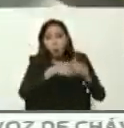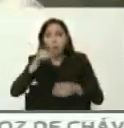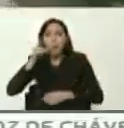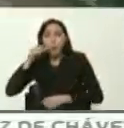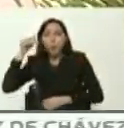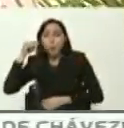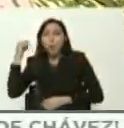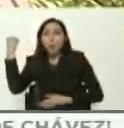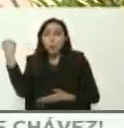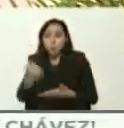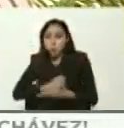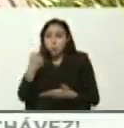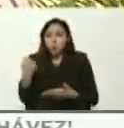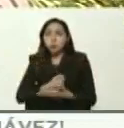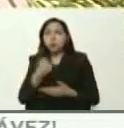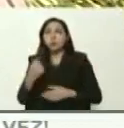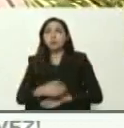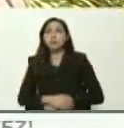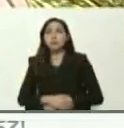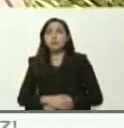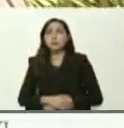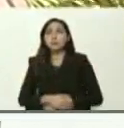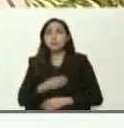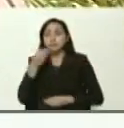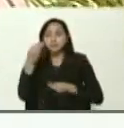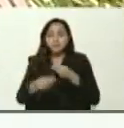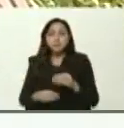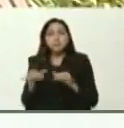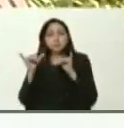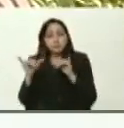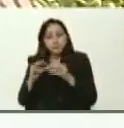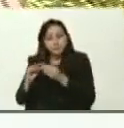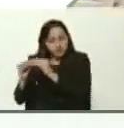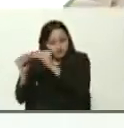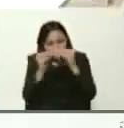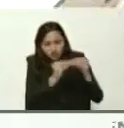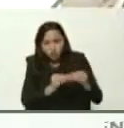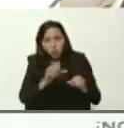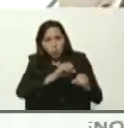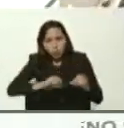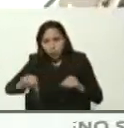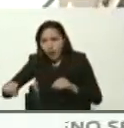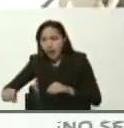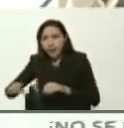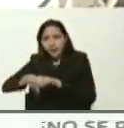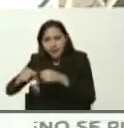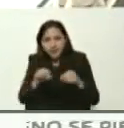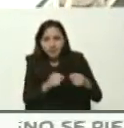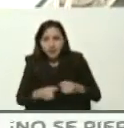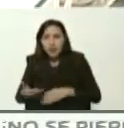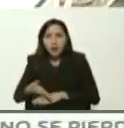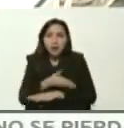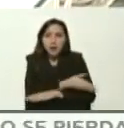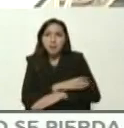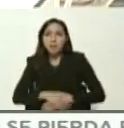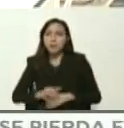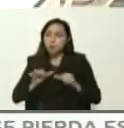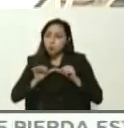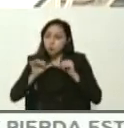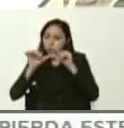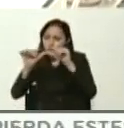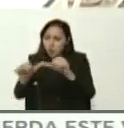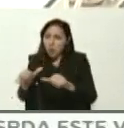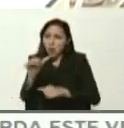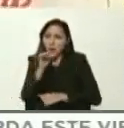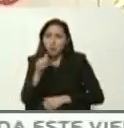mujeres batalladoras, combativos, para que hagan el propio mantenimiento de las averías y avanzar de esta manera en el gobierno popular de las